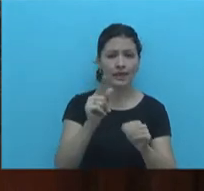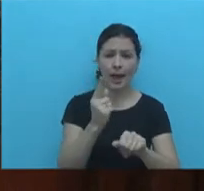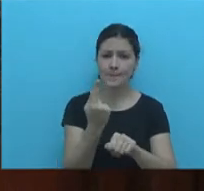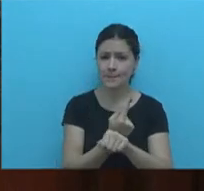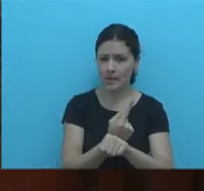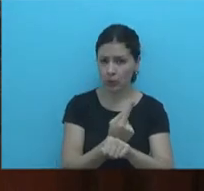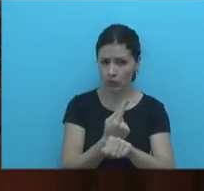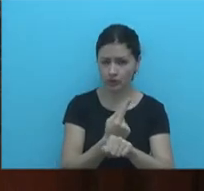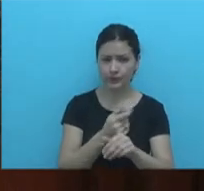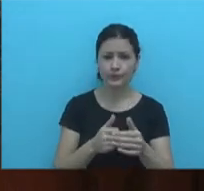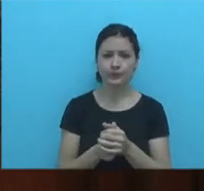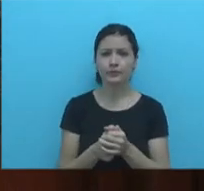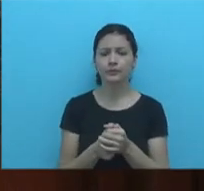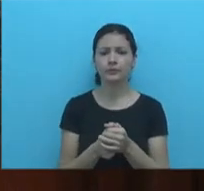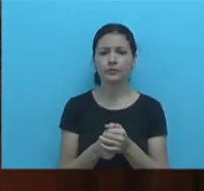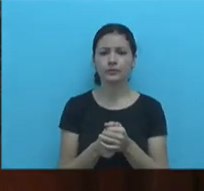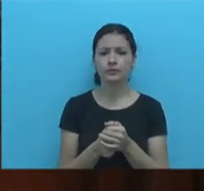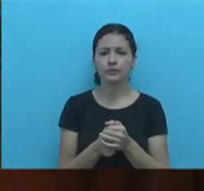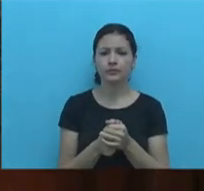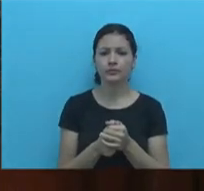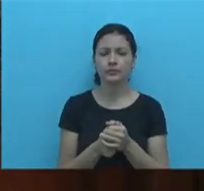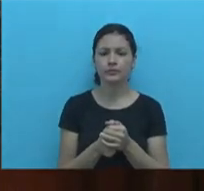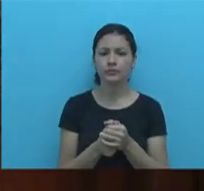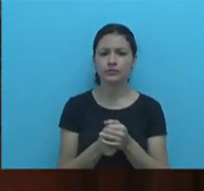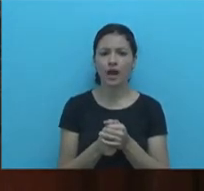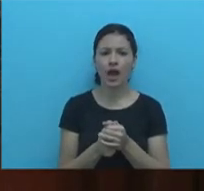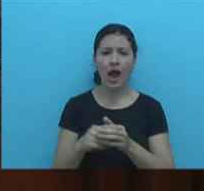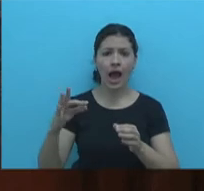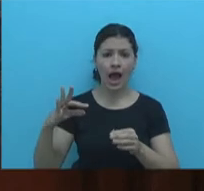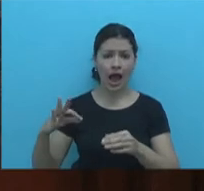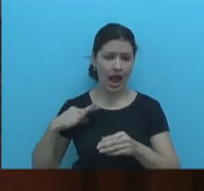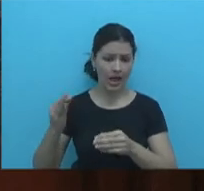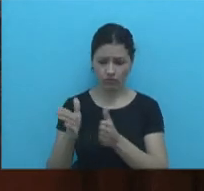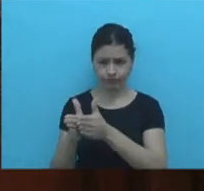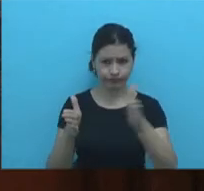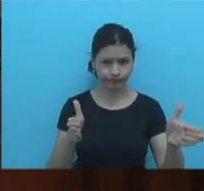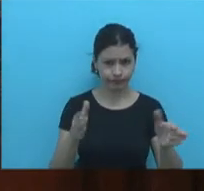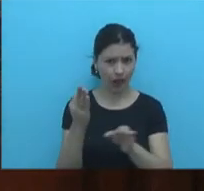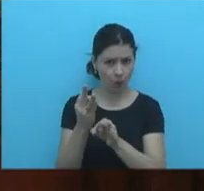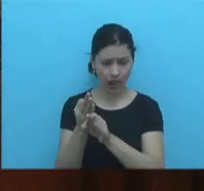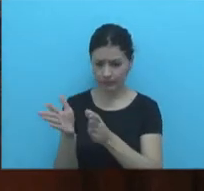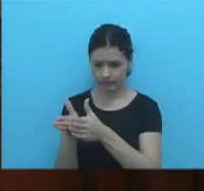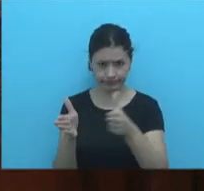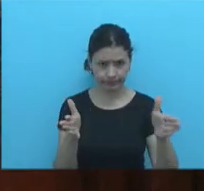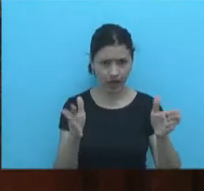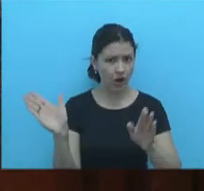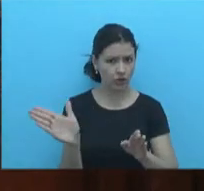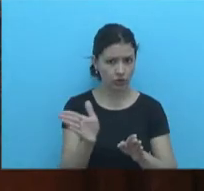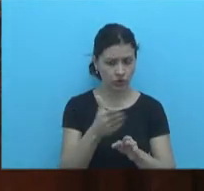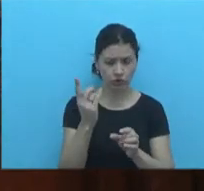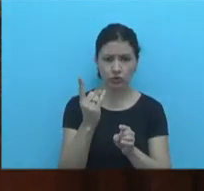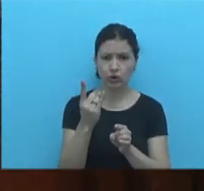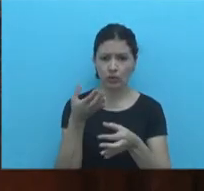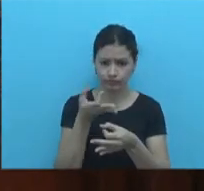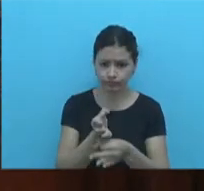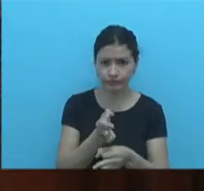de vida creado por la presente se llevará a cabo durante todo el año escolar. Artículo quinto. En la organización de dicho